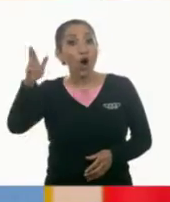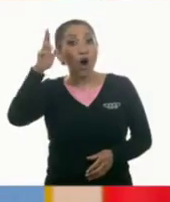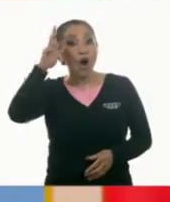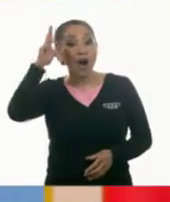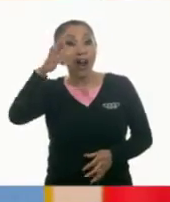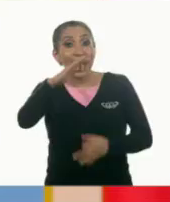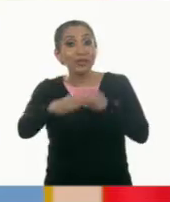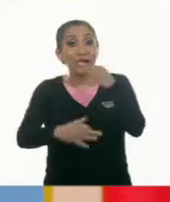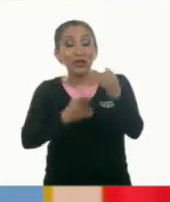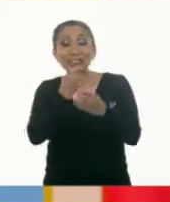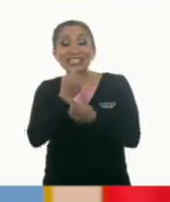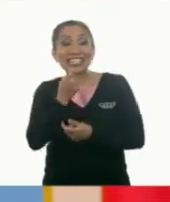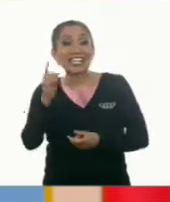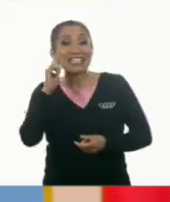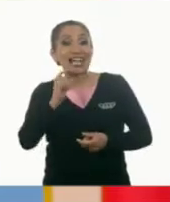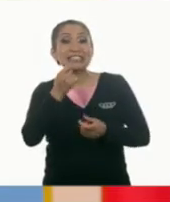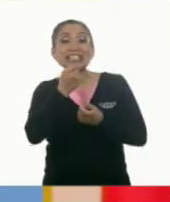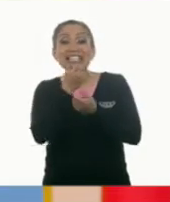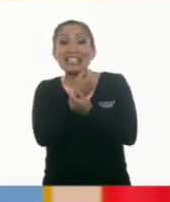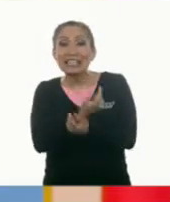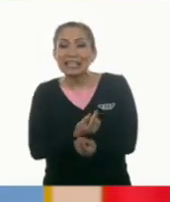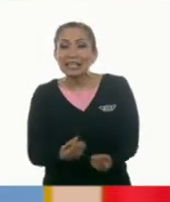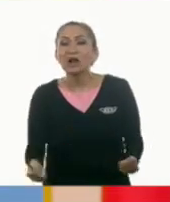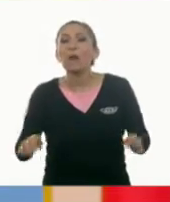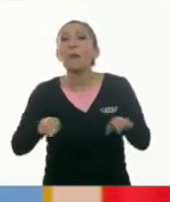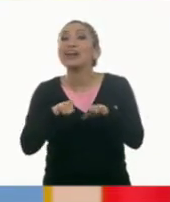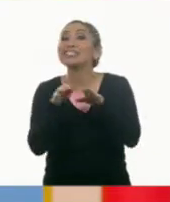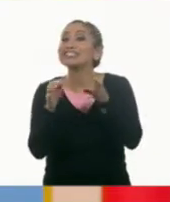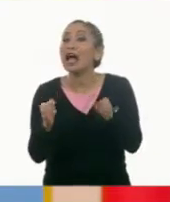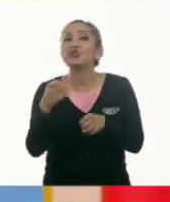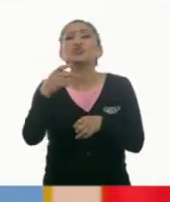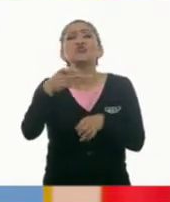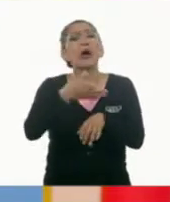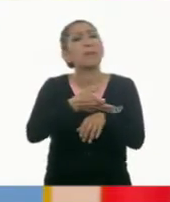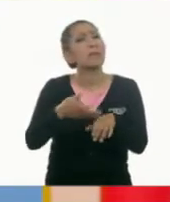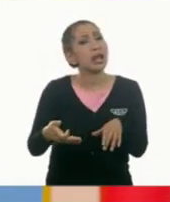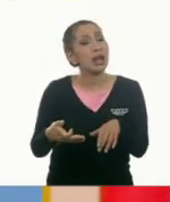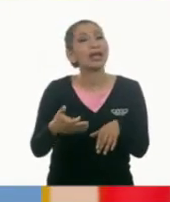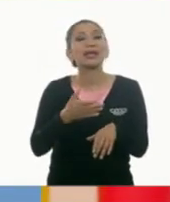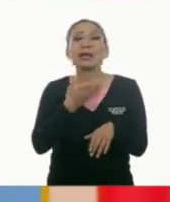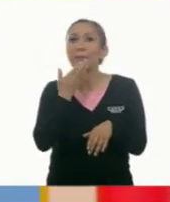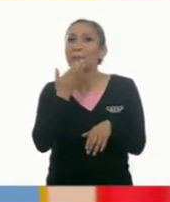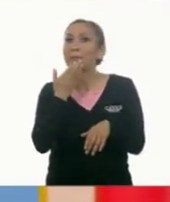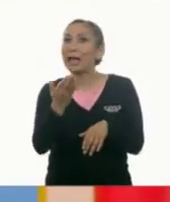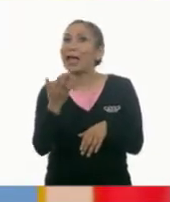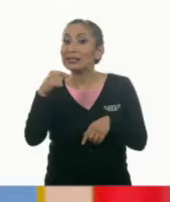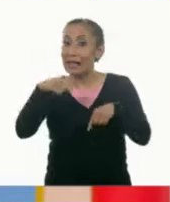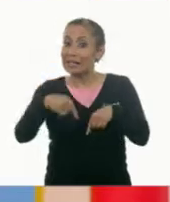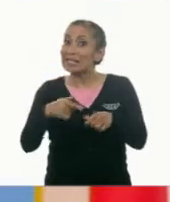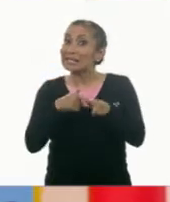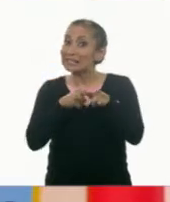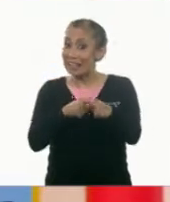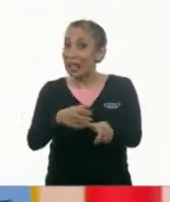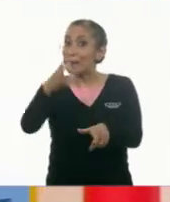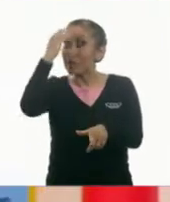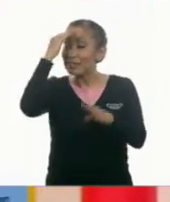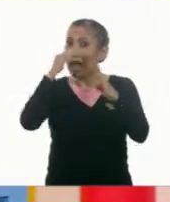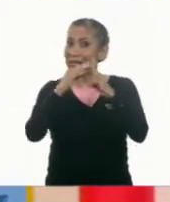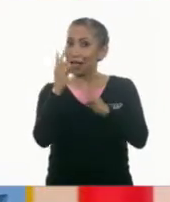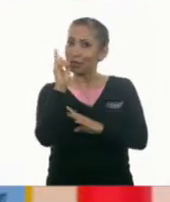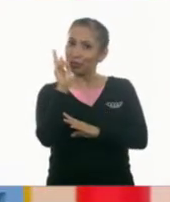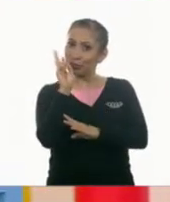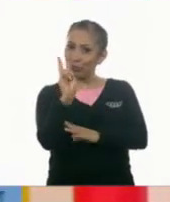a todas las niñas y todos los niños. ¿Cómo están? ¿Cómo están sus familias? Qué bueno que siguen con nosotros aquí en Aprende en Casa